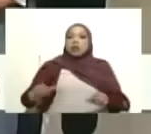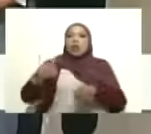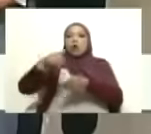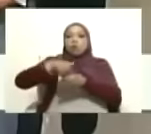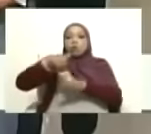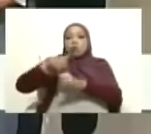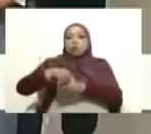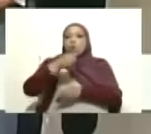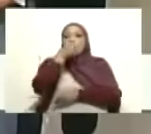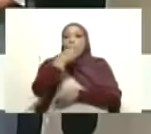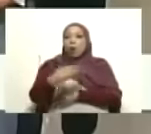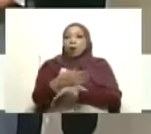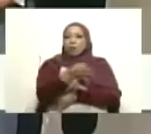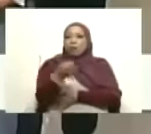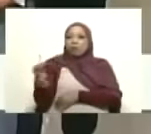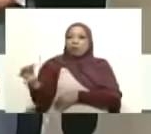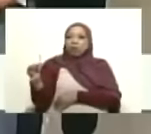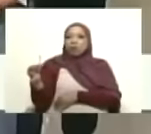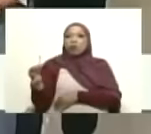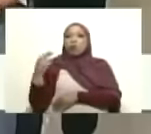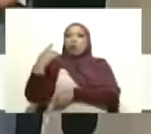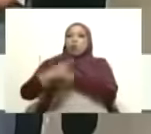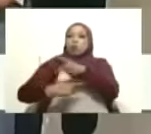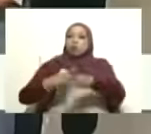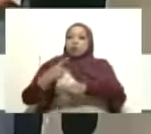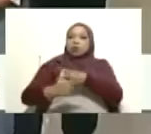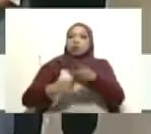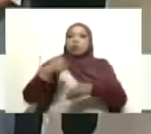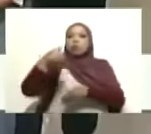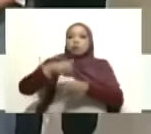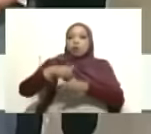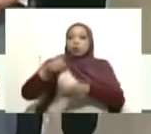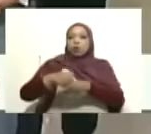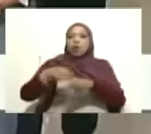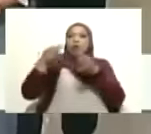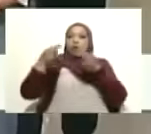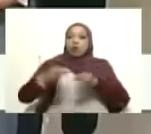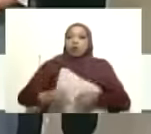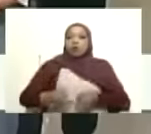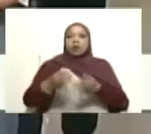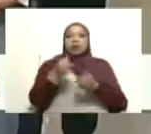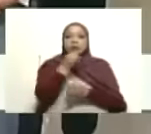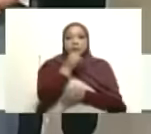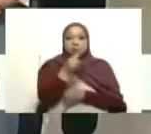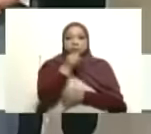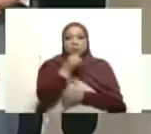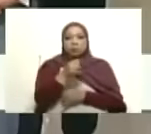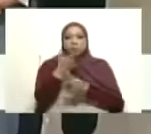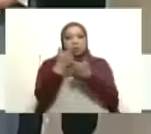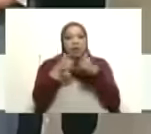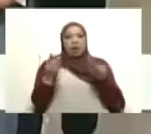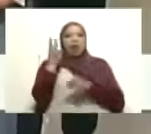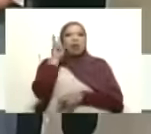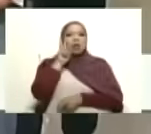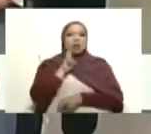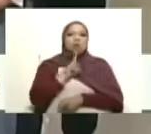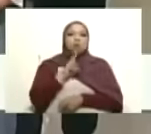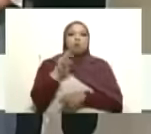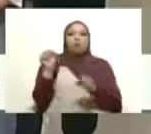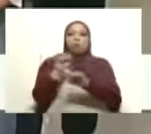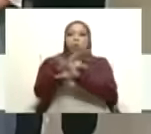lugar a duda un proceso electoral verdaderamente limpio,